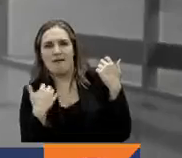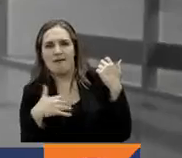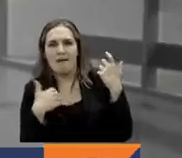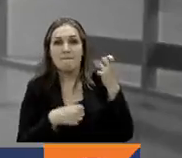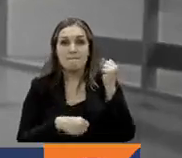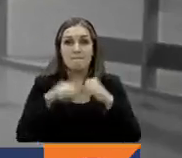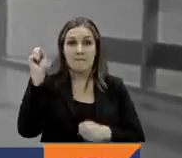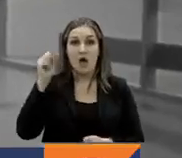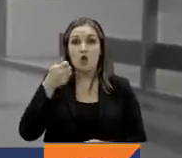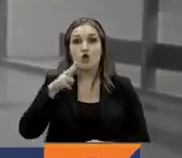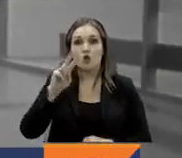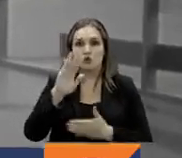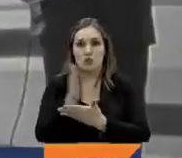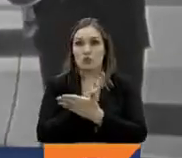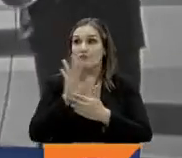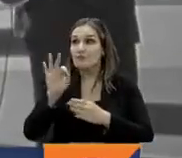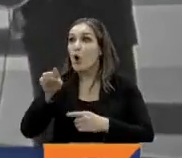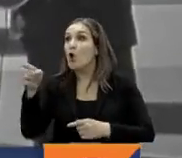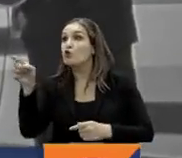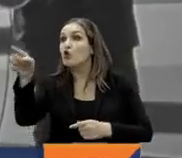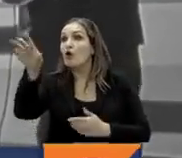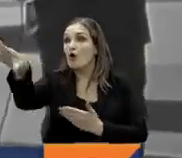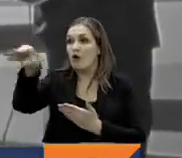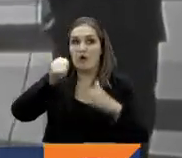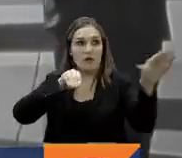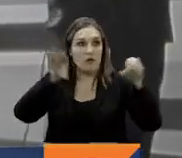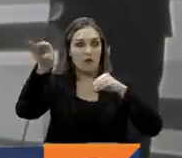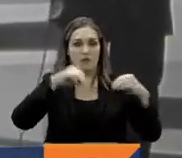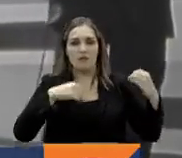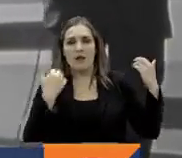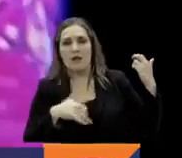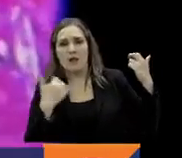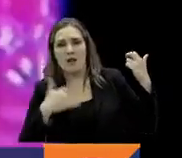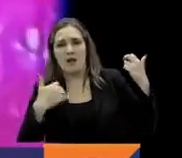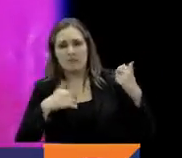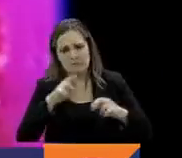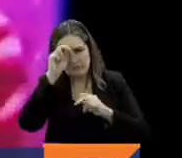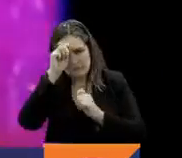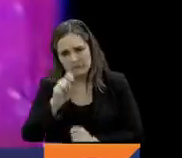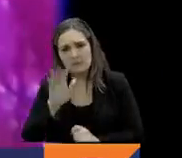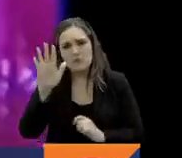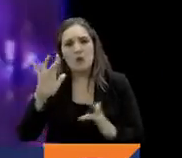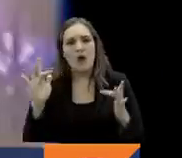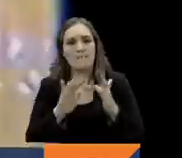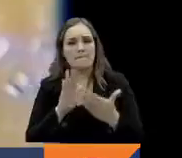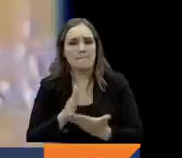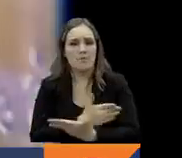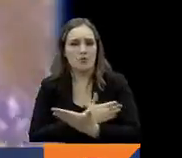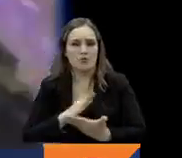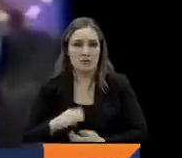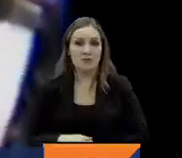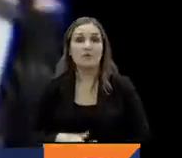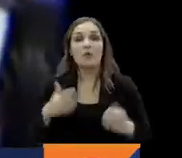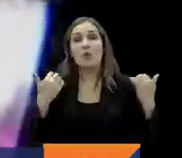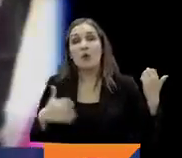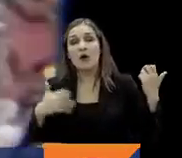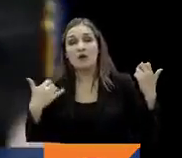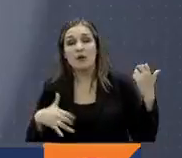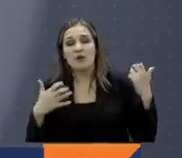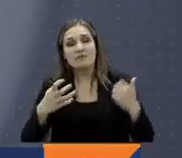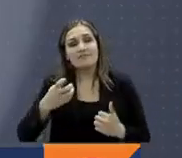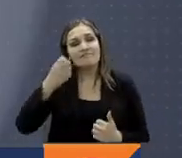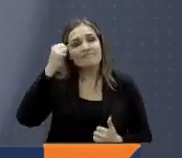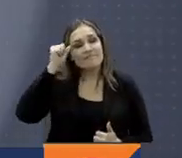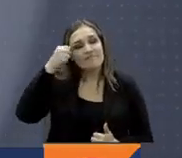discográfico de 12 canciones de artistas a los que el cantante reconoce como referentes musicales, un proyecto donde Juanes alude a la